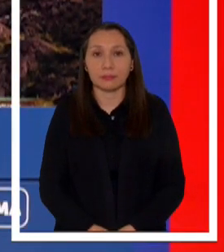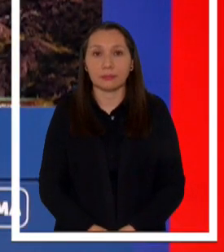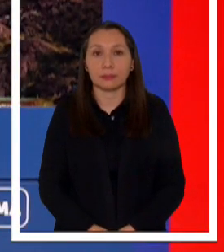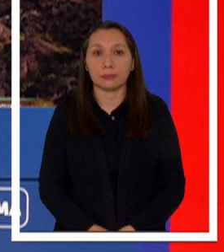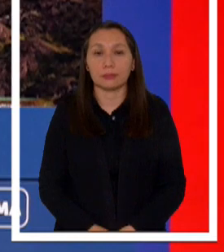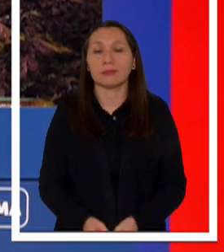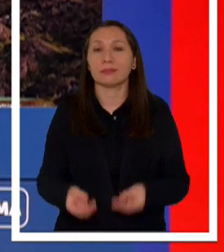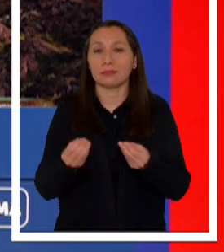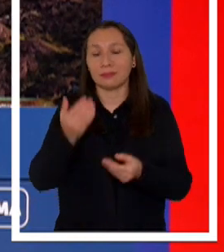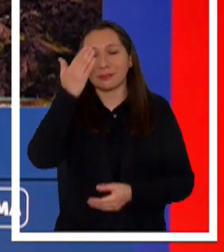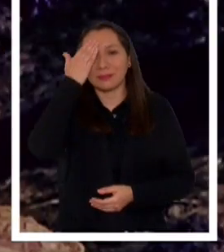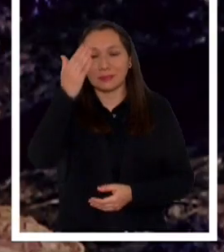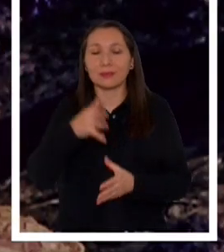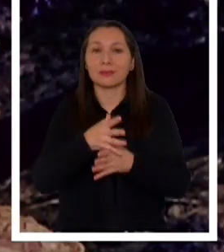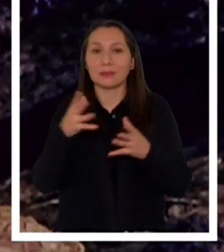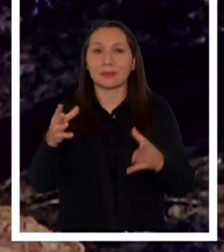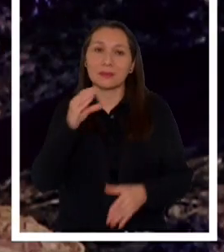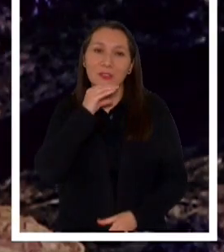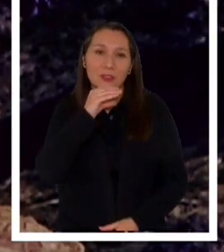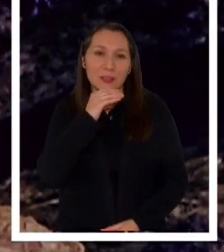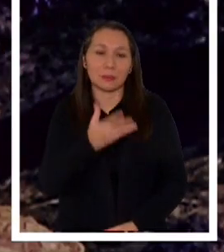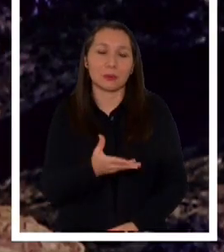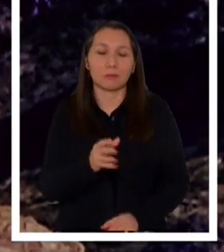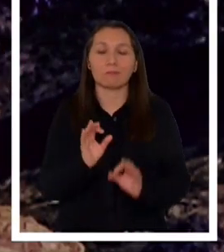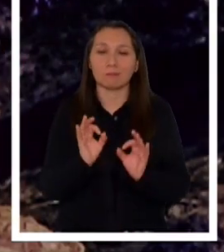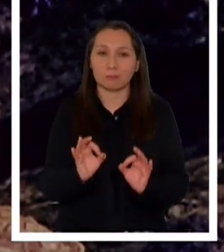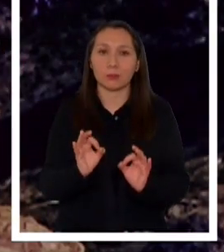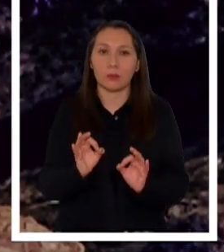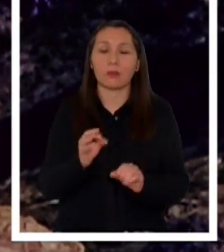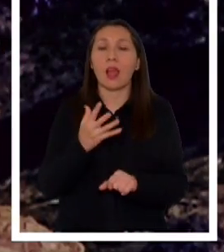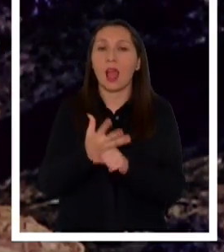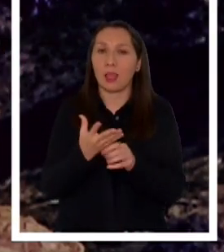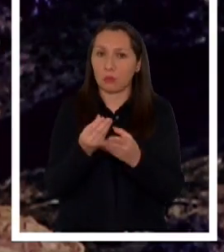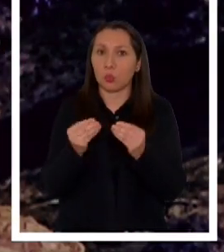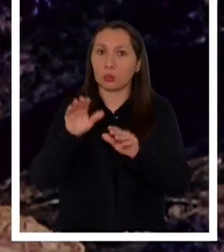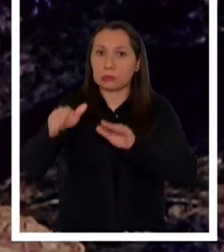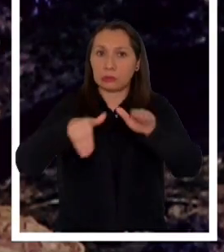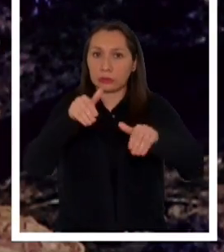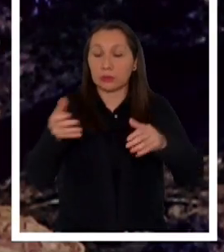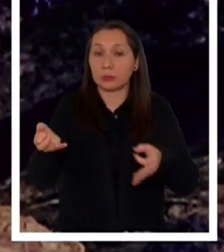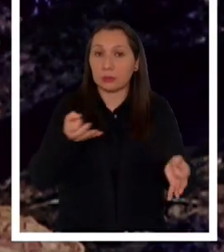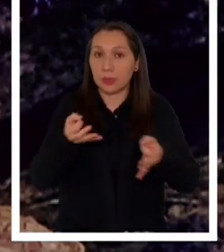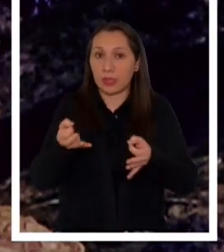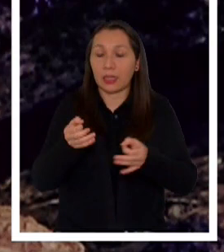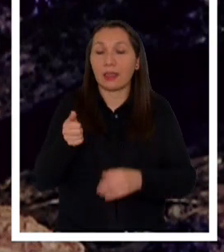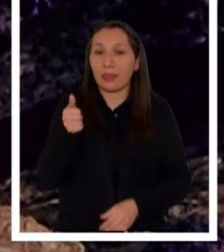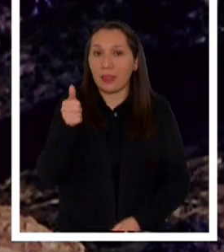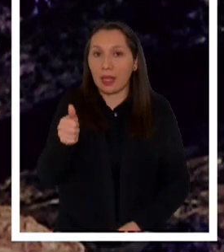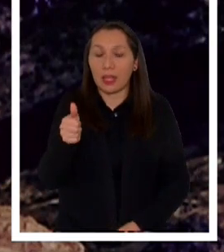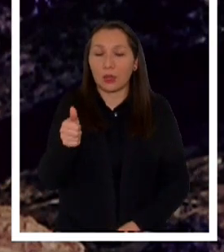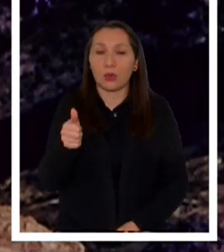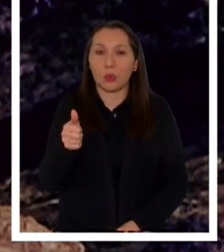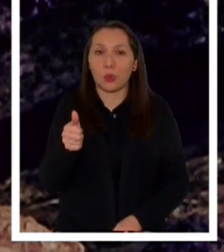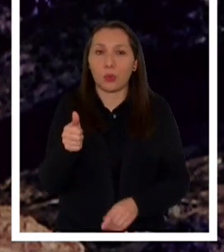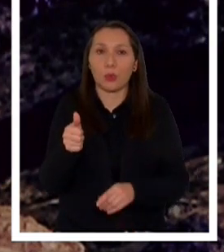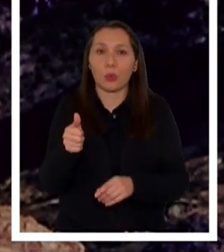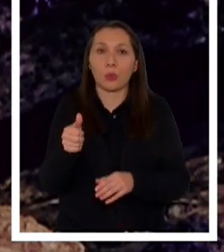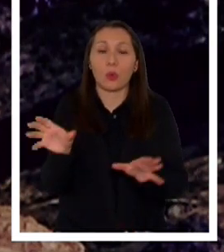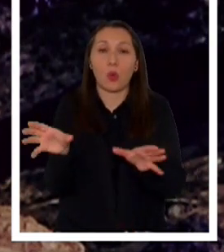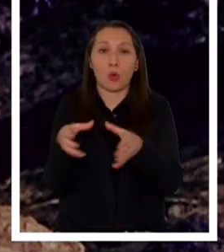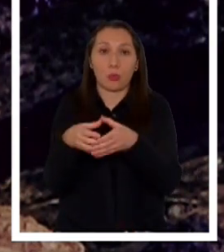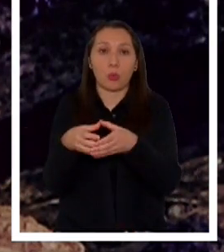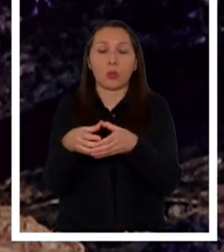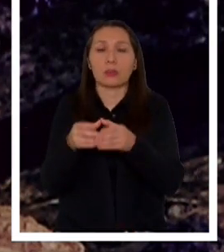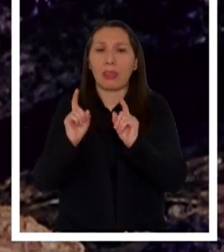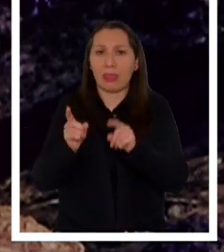Sí bueno un saludo grande a Conce efectivamente hay mucha convocatoria me señalaba el director de la